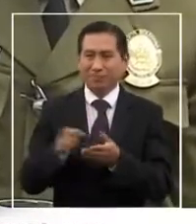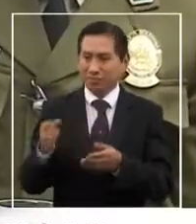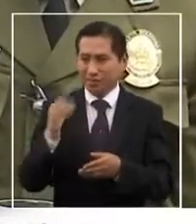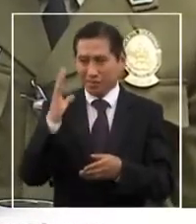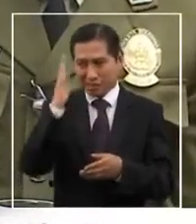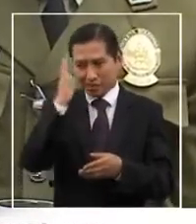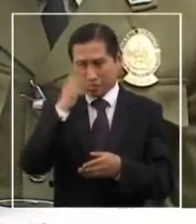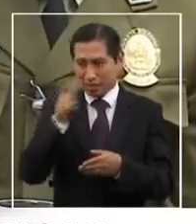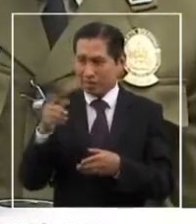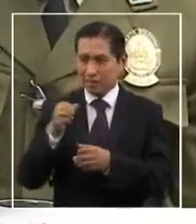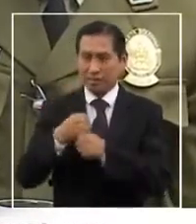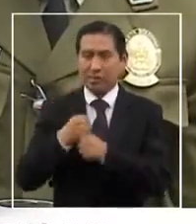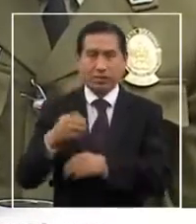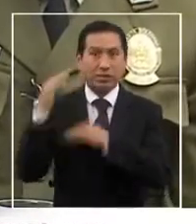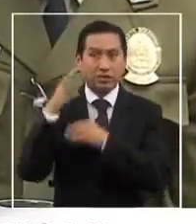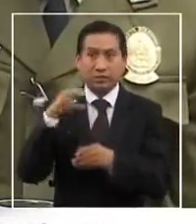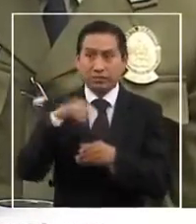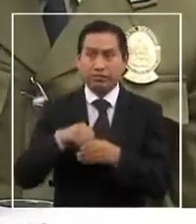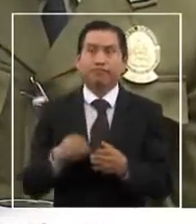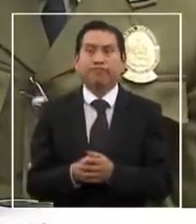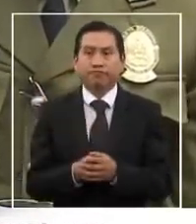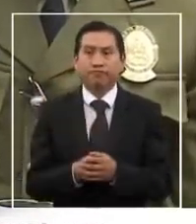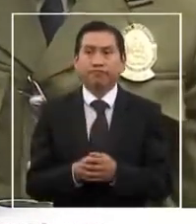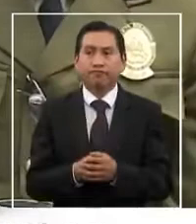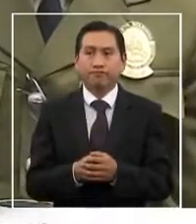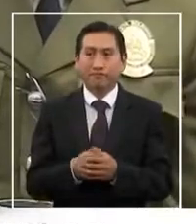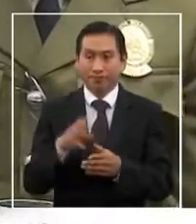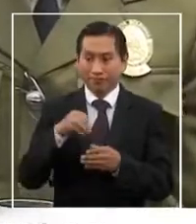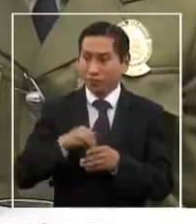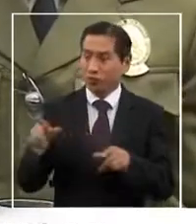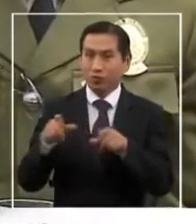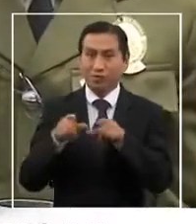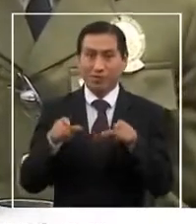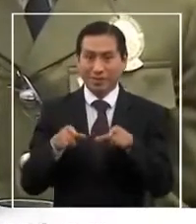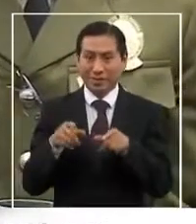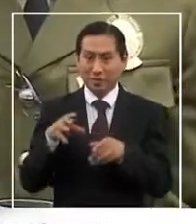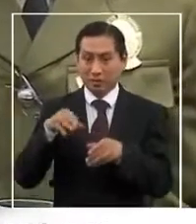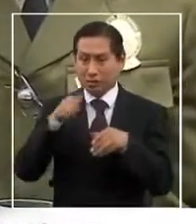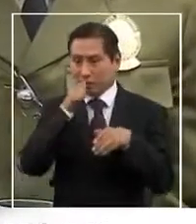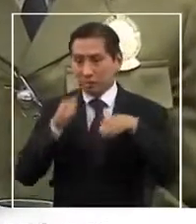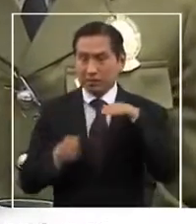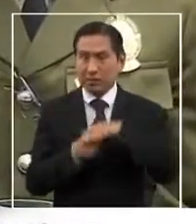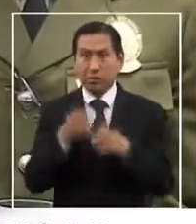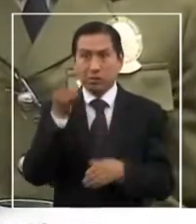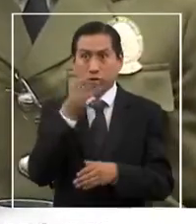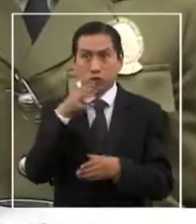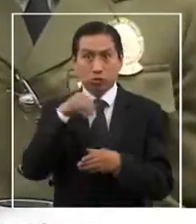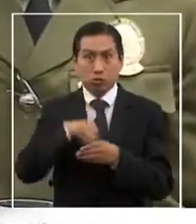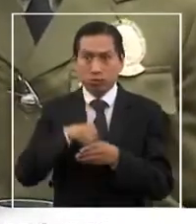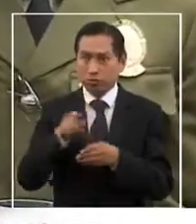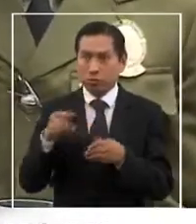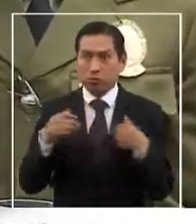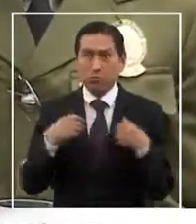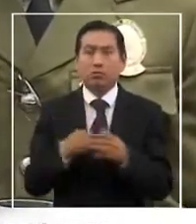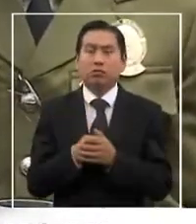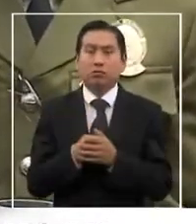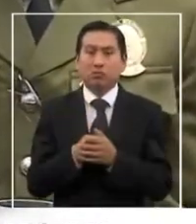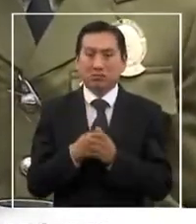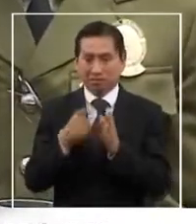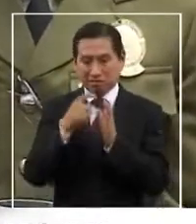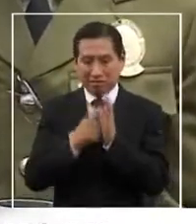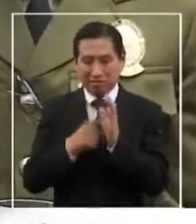horcones que hacen en la ciudad de Santa Cruz, en esos horcones estaba camuflada la droga. Han calado los horcones y